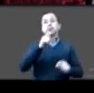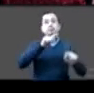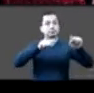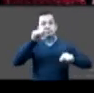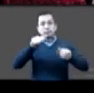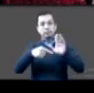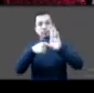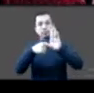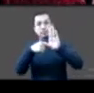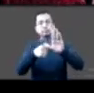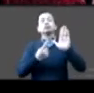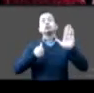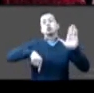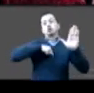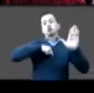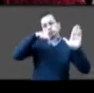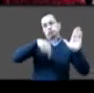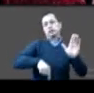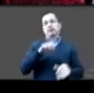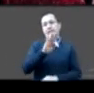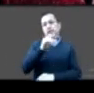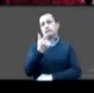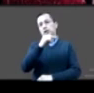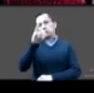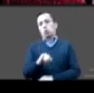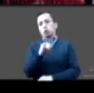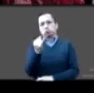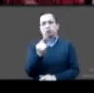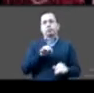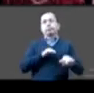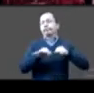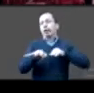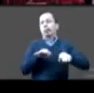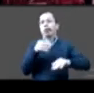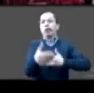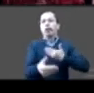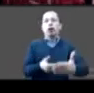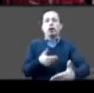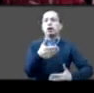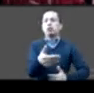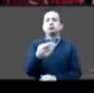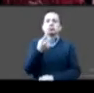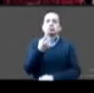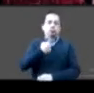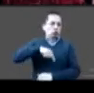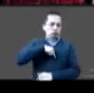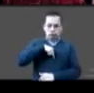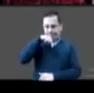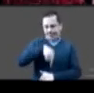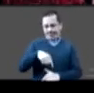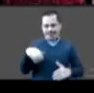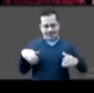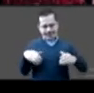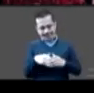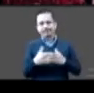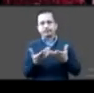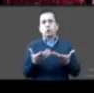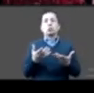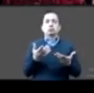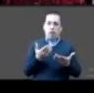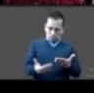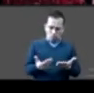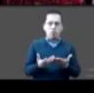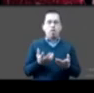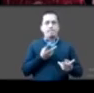que les queríamos presentar del trabajo que estamos haciendo desde la Fiscalía, preparándonos